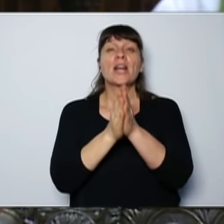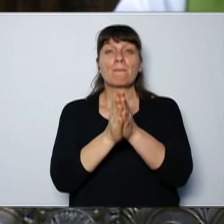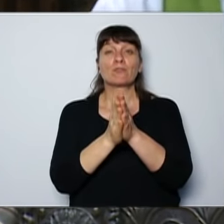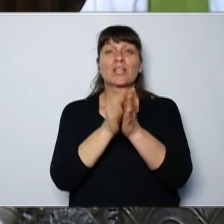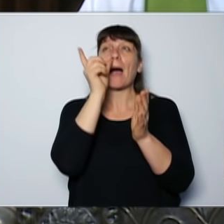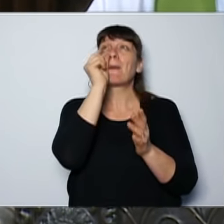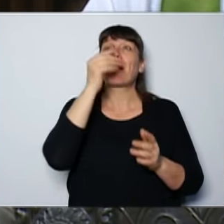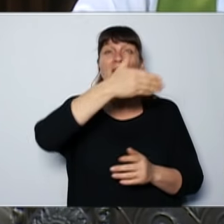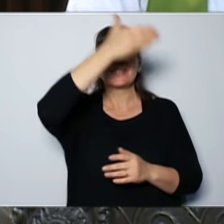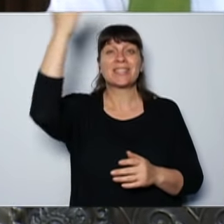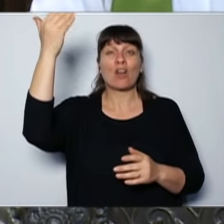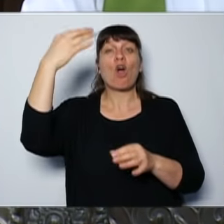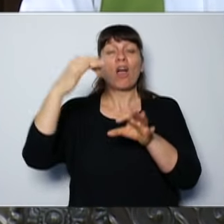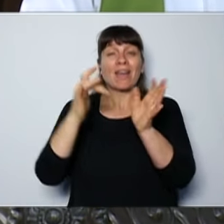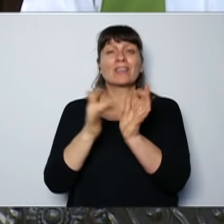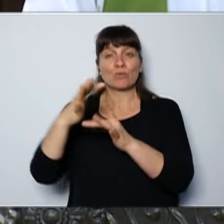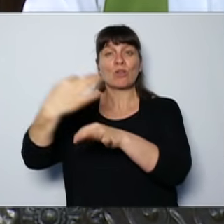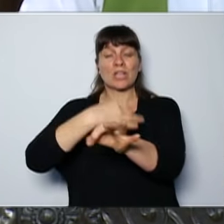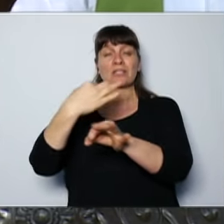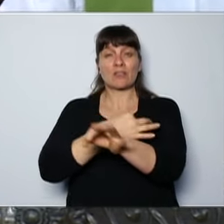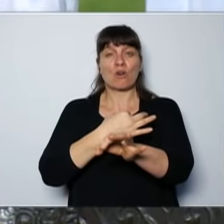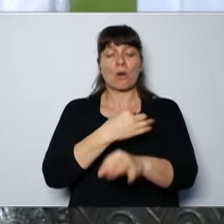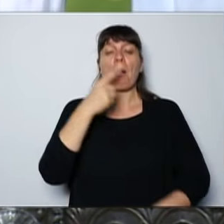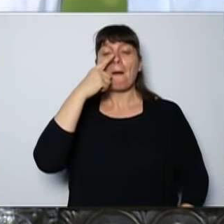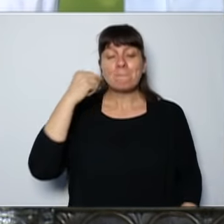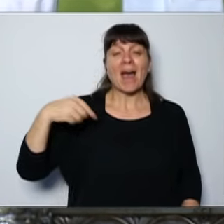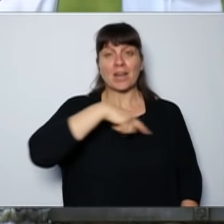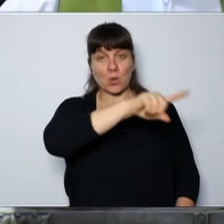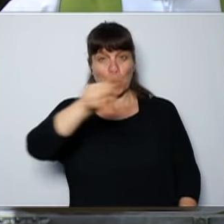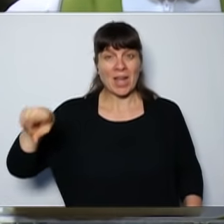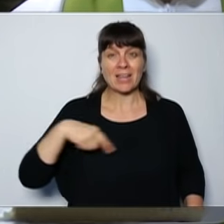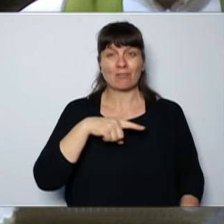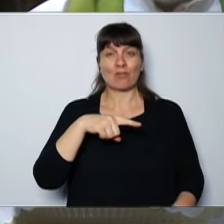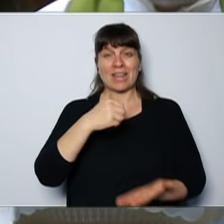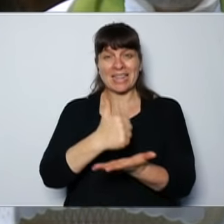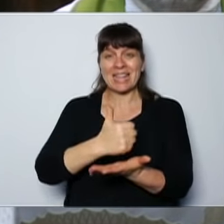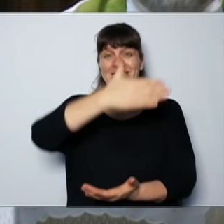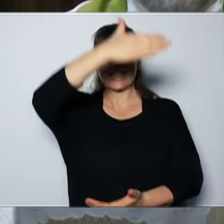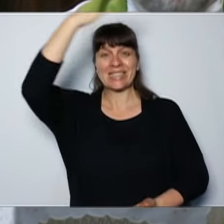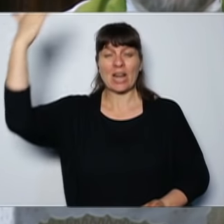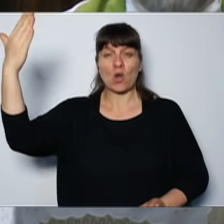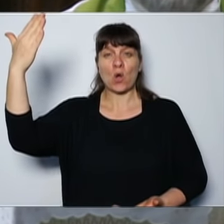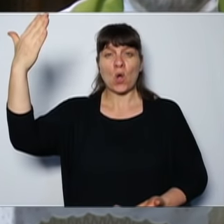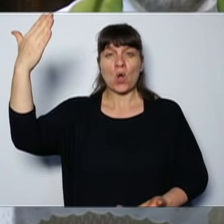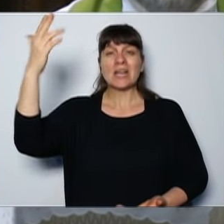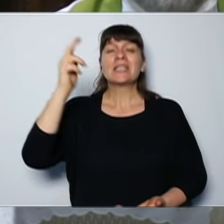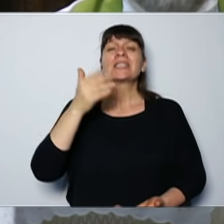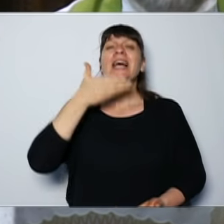Oremos a nuestro Padre del Cielo como Jesús nos enseñó. Padre nuestro que estás en el